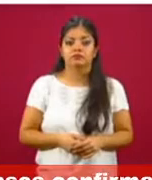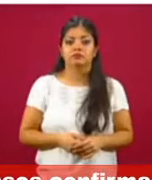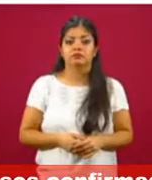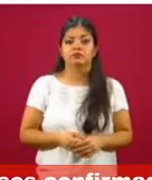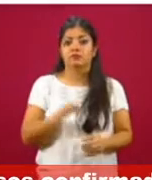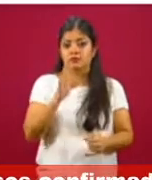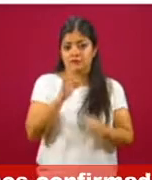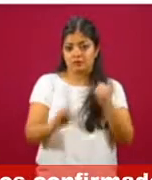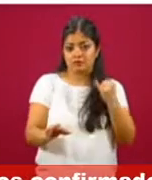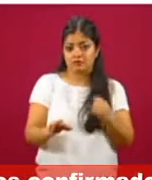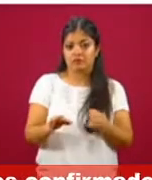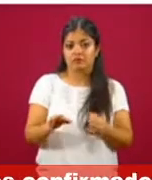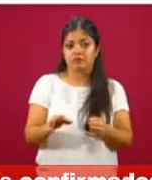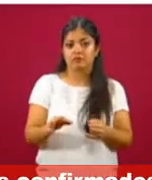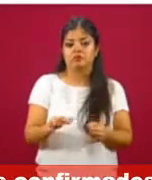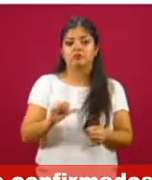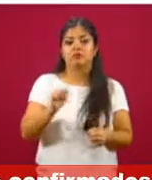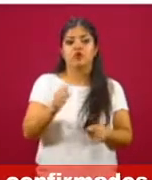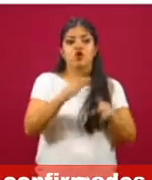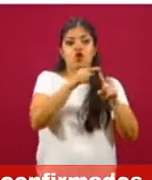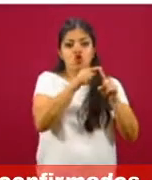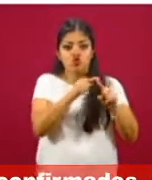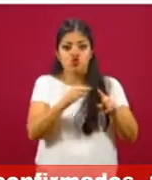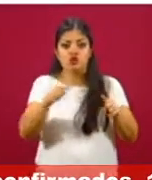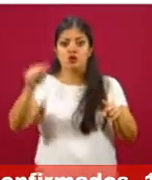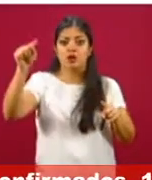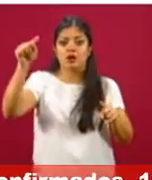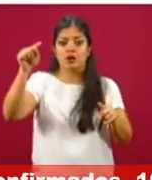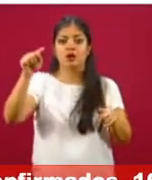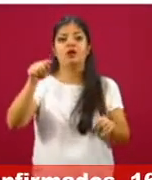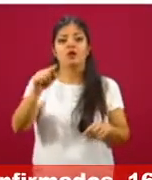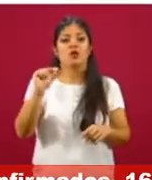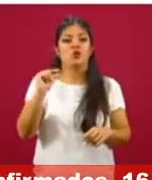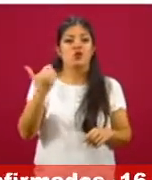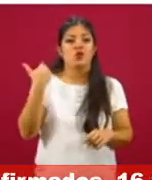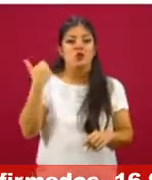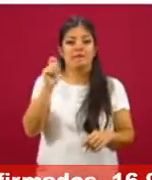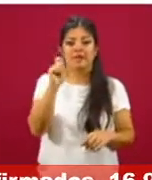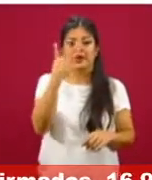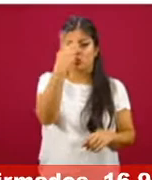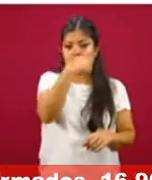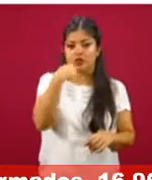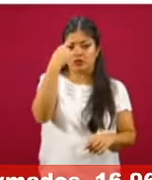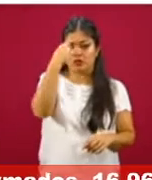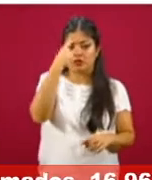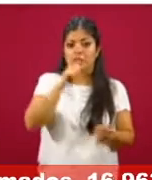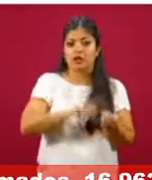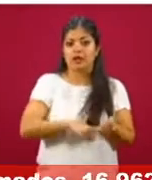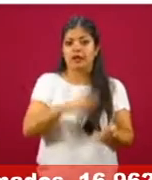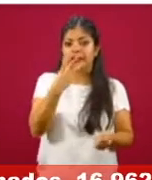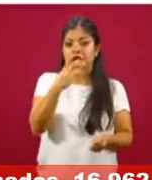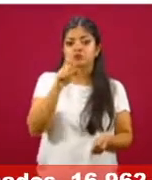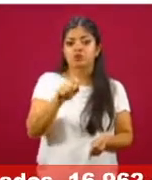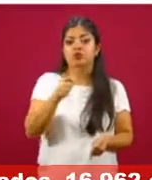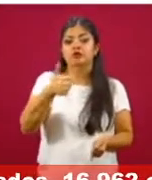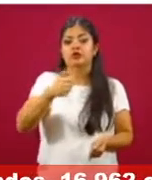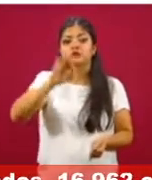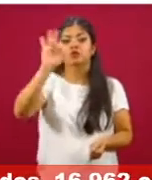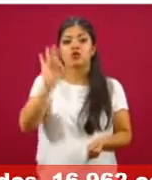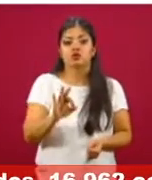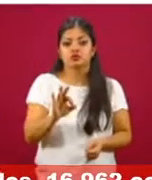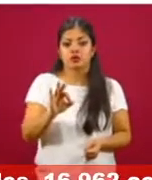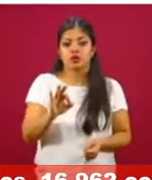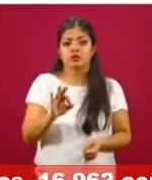Finalmente, tenemos la curva acumulada, que en las últimas 24 horas se agregaron 3.6% de